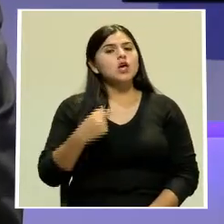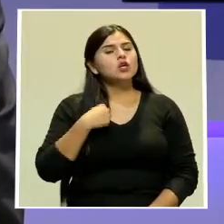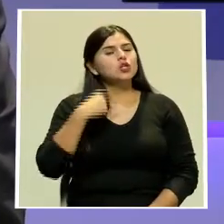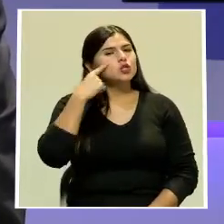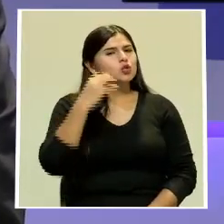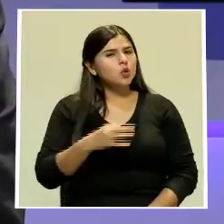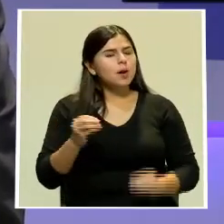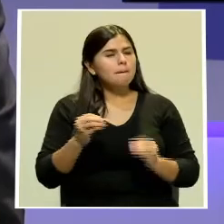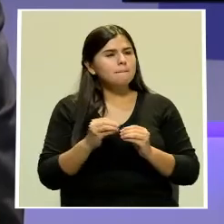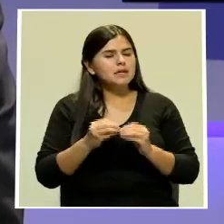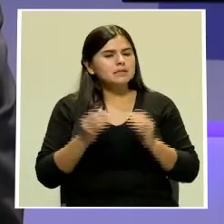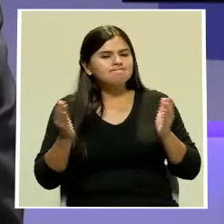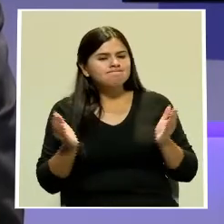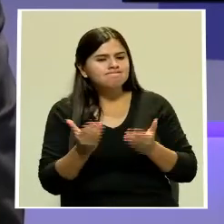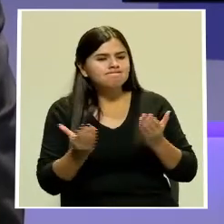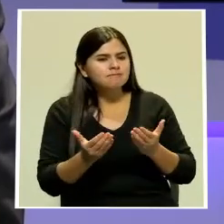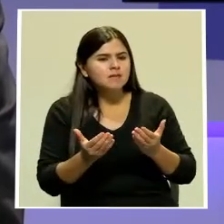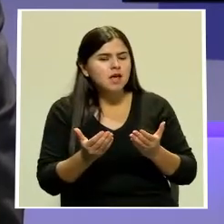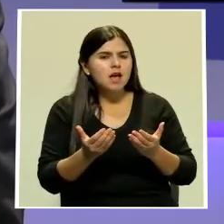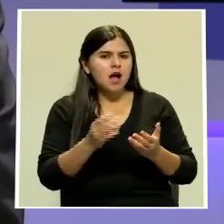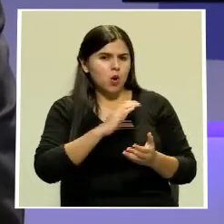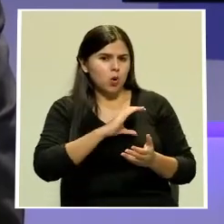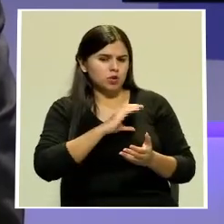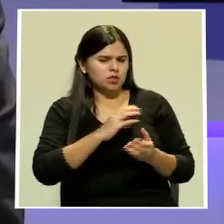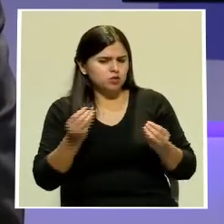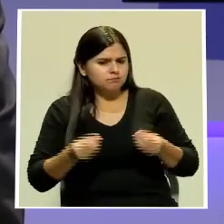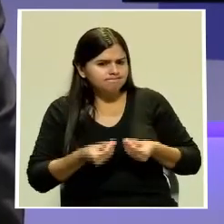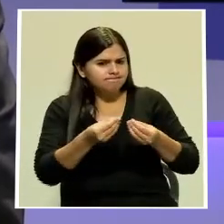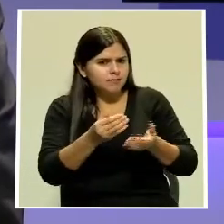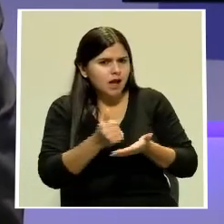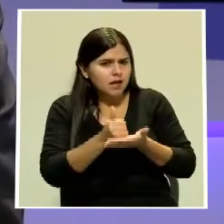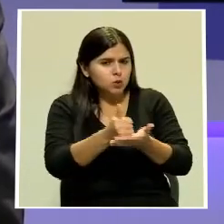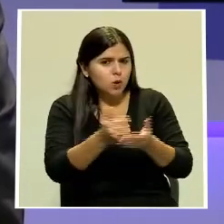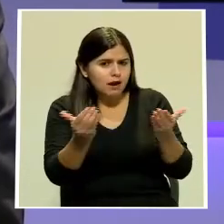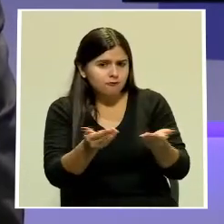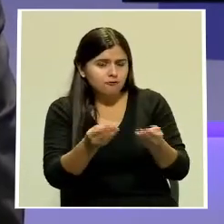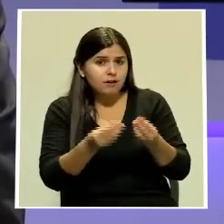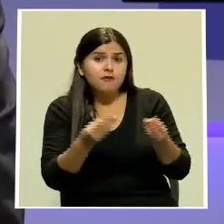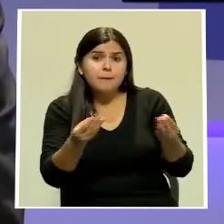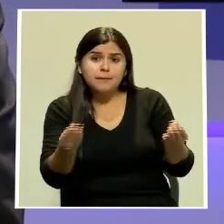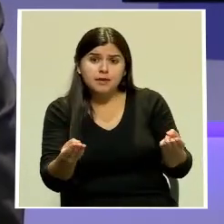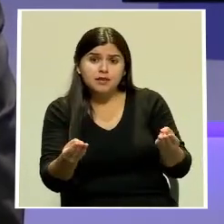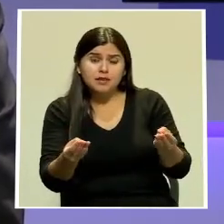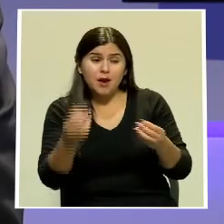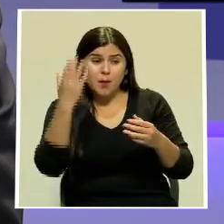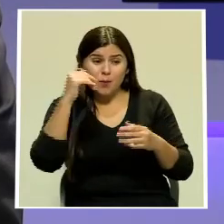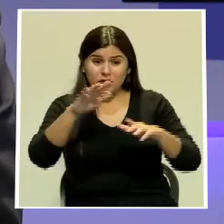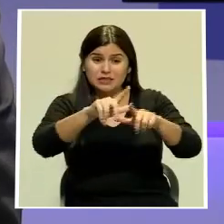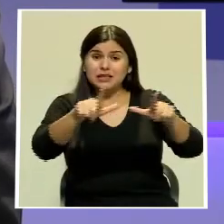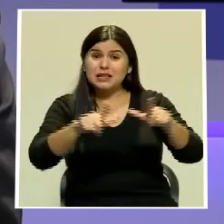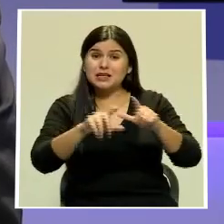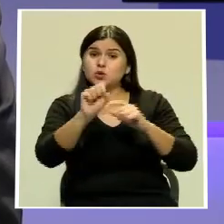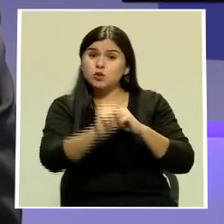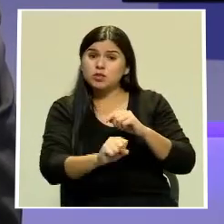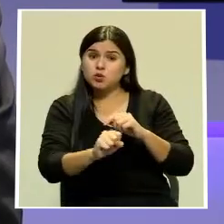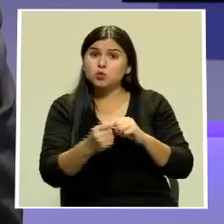dar las herramientas. La zona sur mantiene hace mucho tiempo un deseo de un